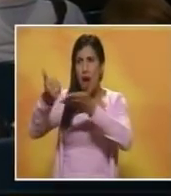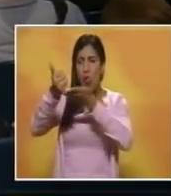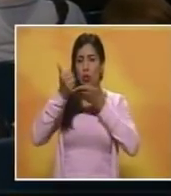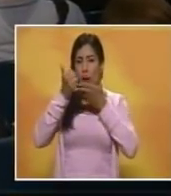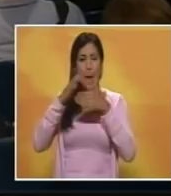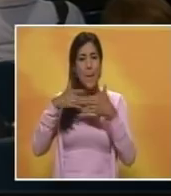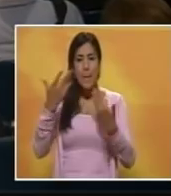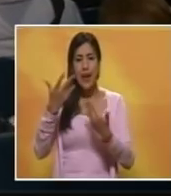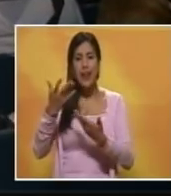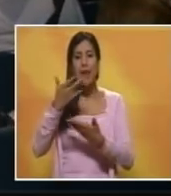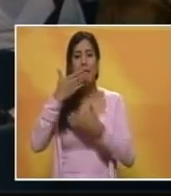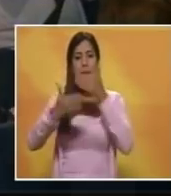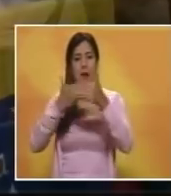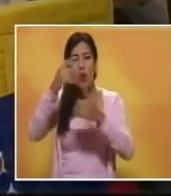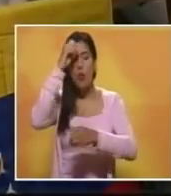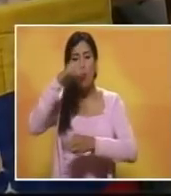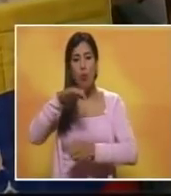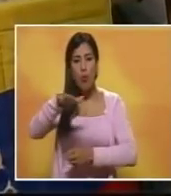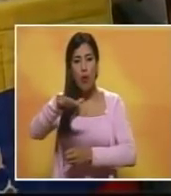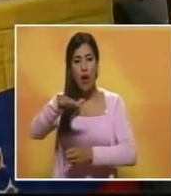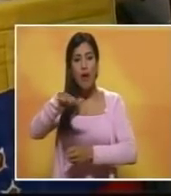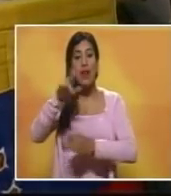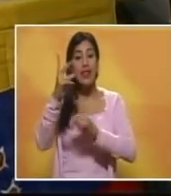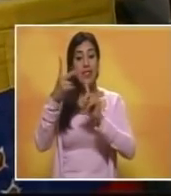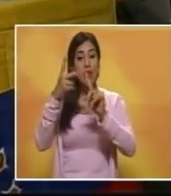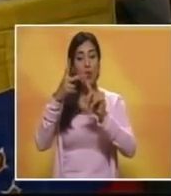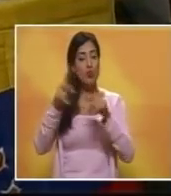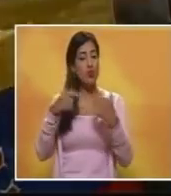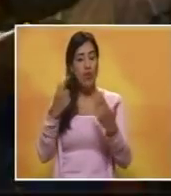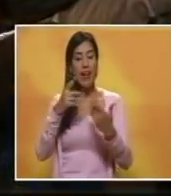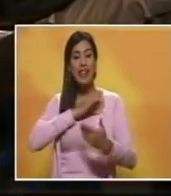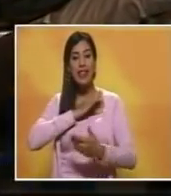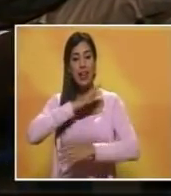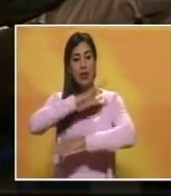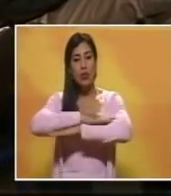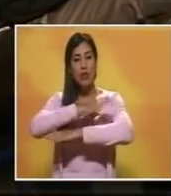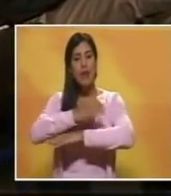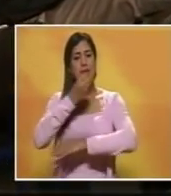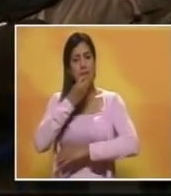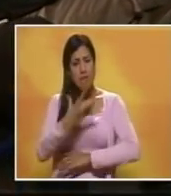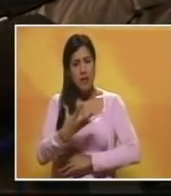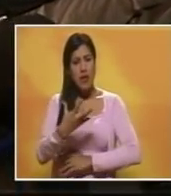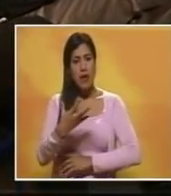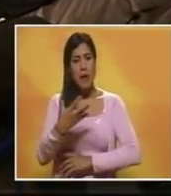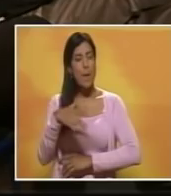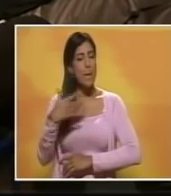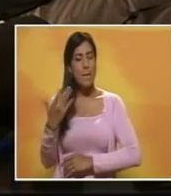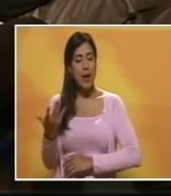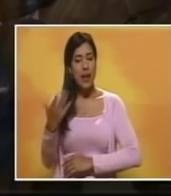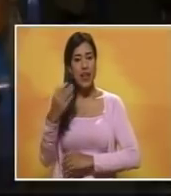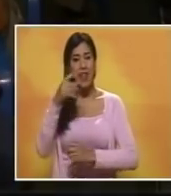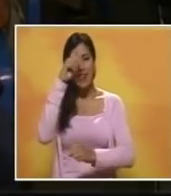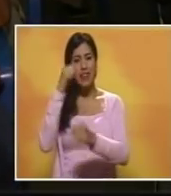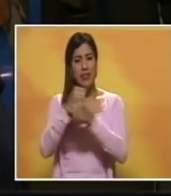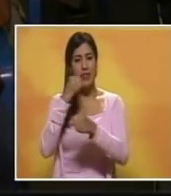para alimentar a la población y, en segundo lugar, tomar acciones eficientes para el funcionamiento de los